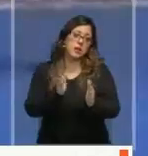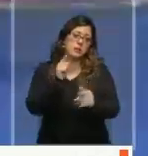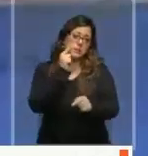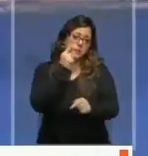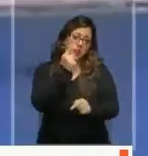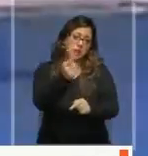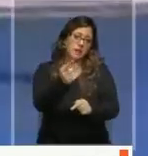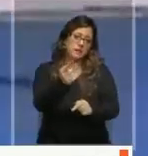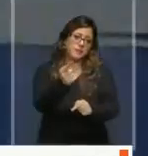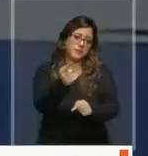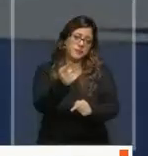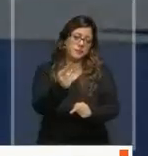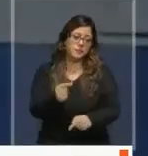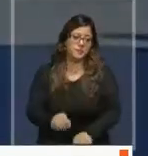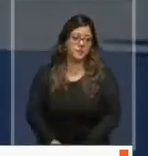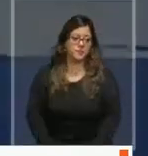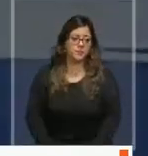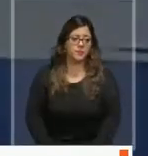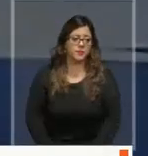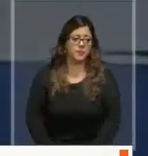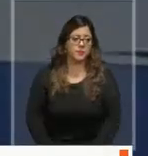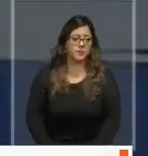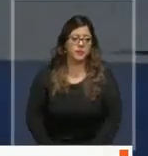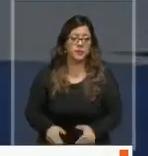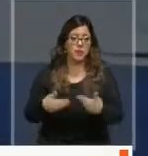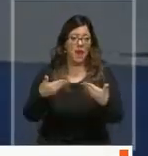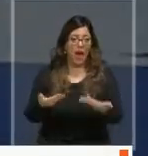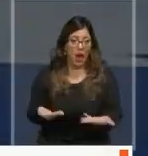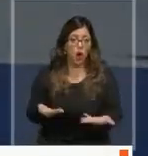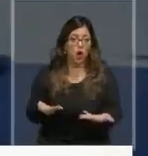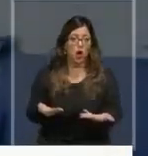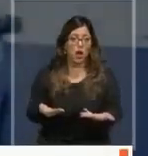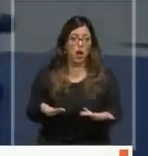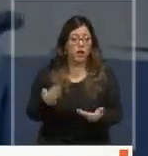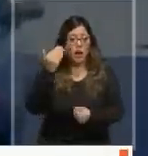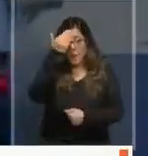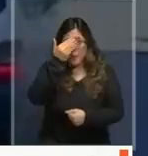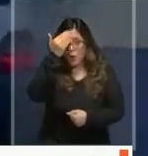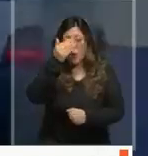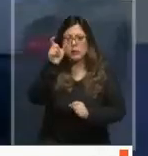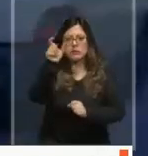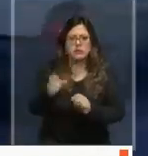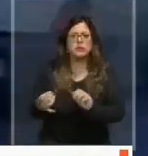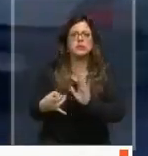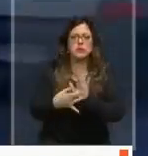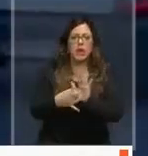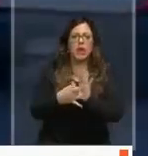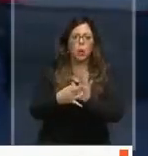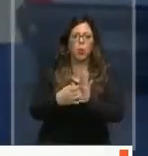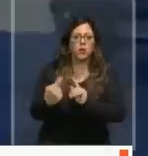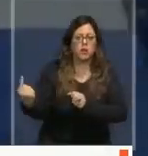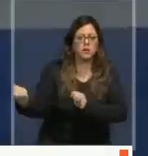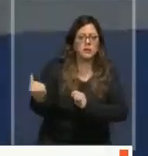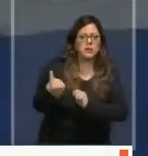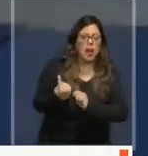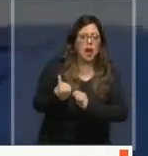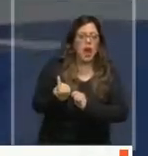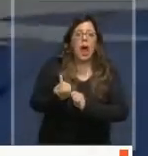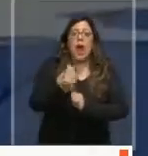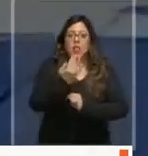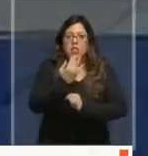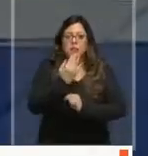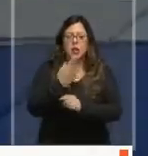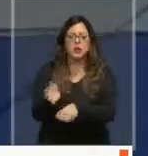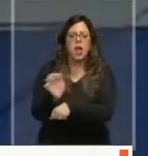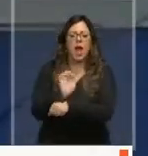Algo así. Y es que ahora no solo se debe preocupar si un delincuente o lanza anda cerca, también si viene